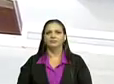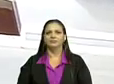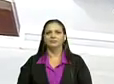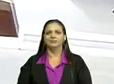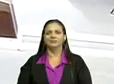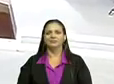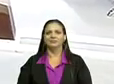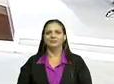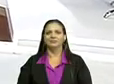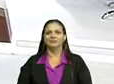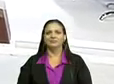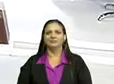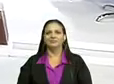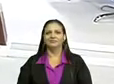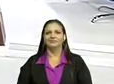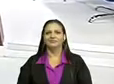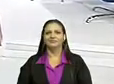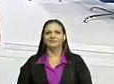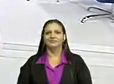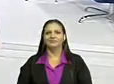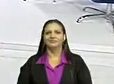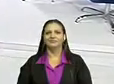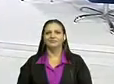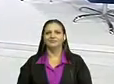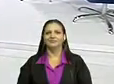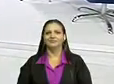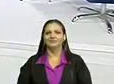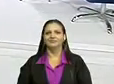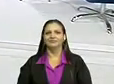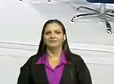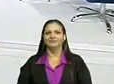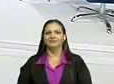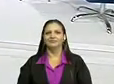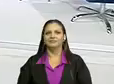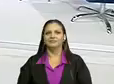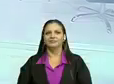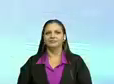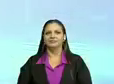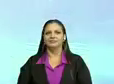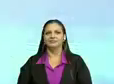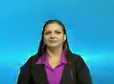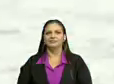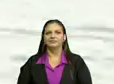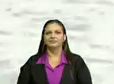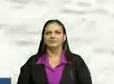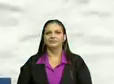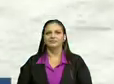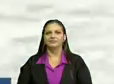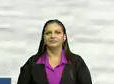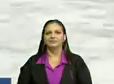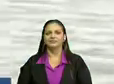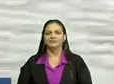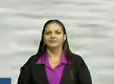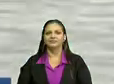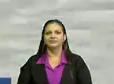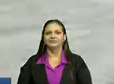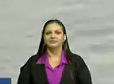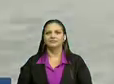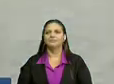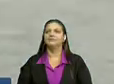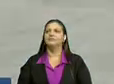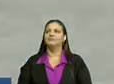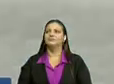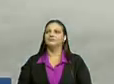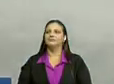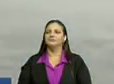¡Pachuñechera! ¡Adelante, baile! Tras constantes robos,